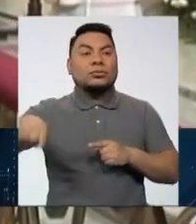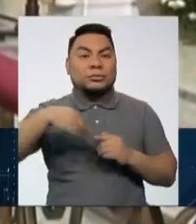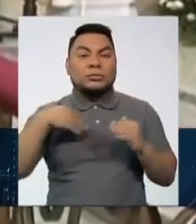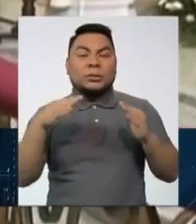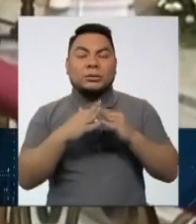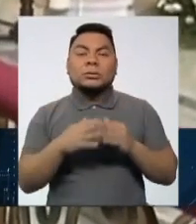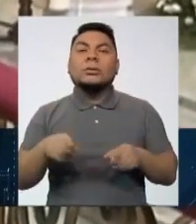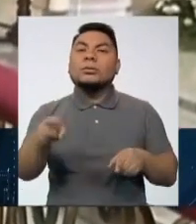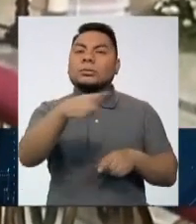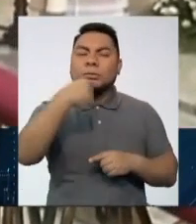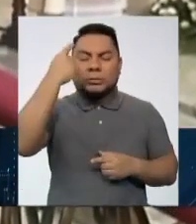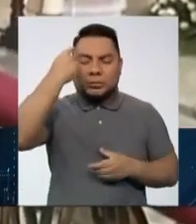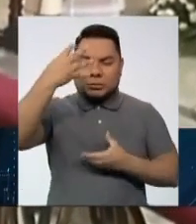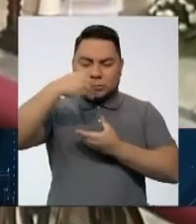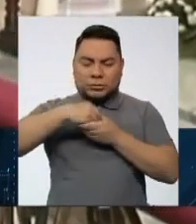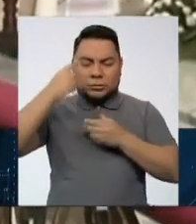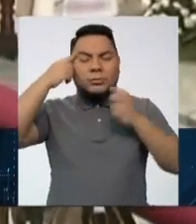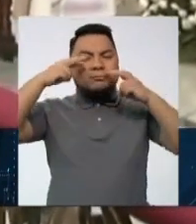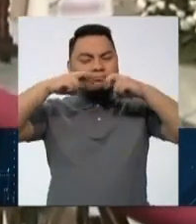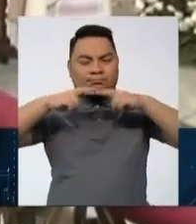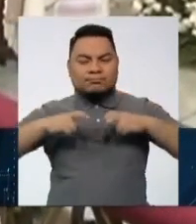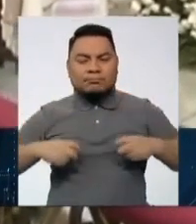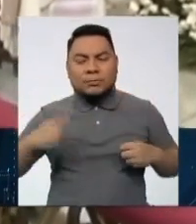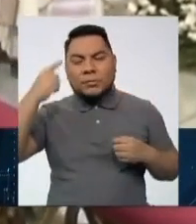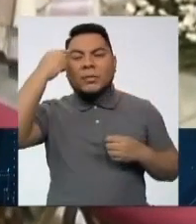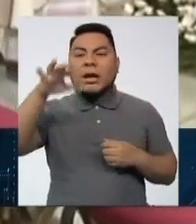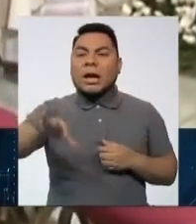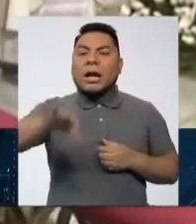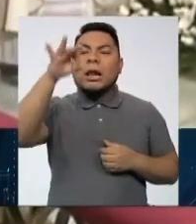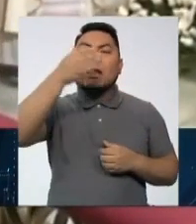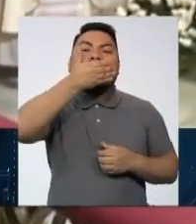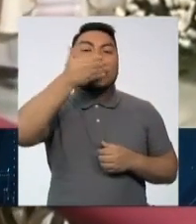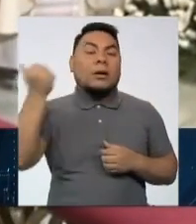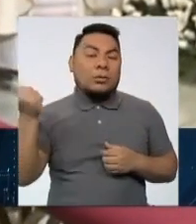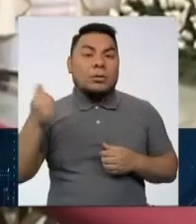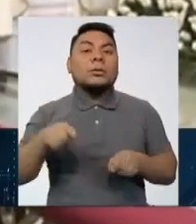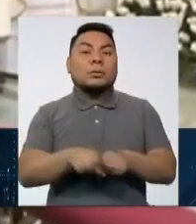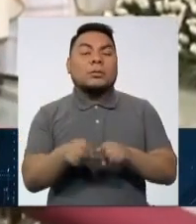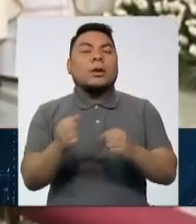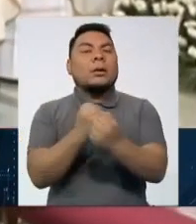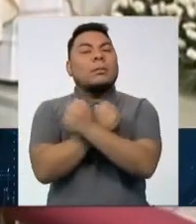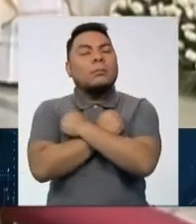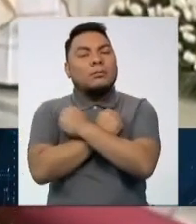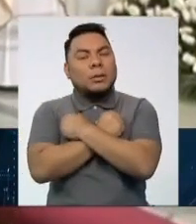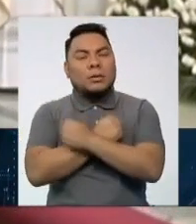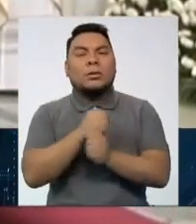discernir para elegir la vida y el bien, amando al Señor, escuchando su